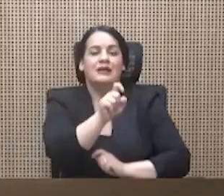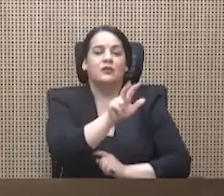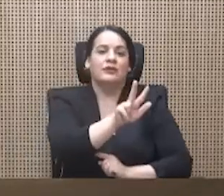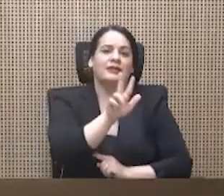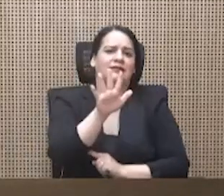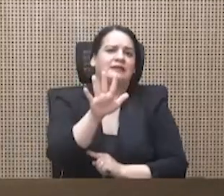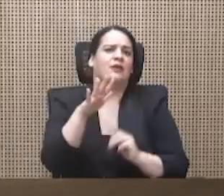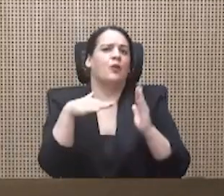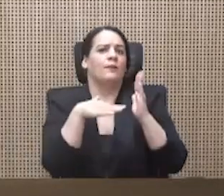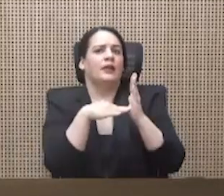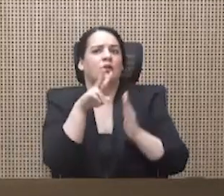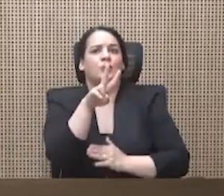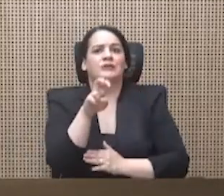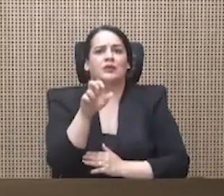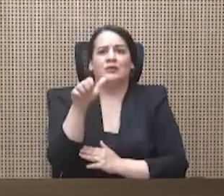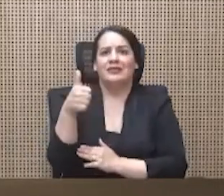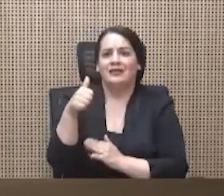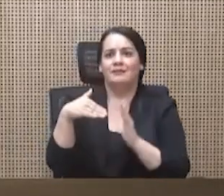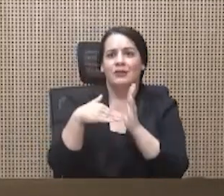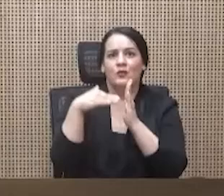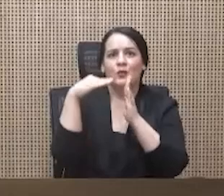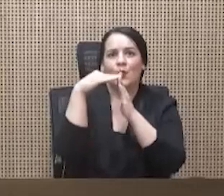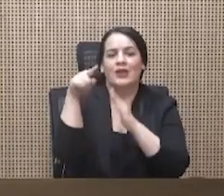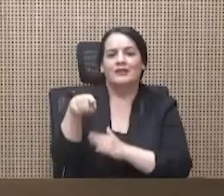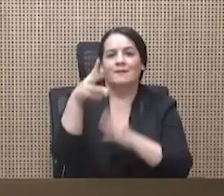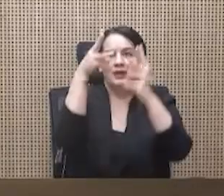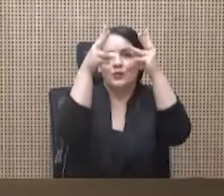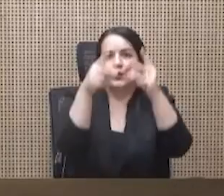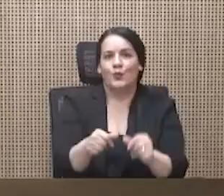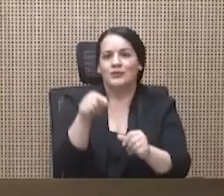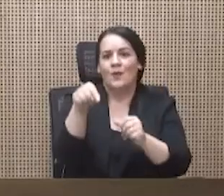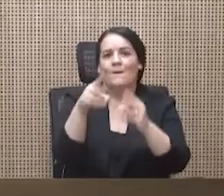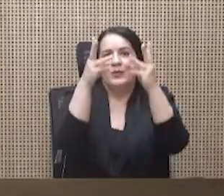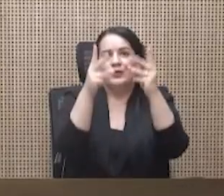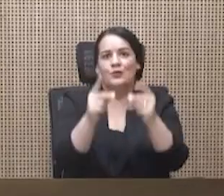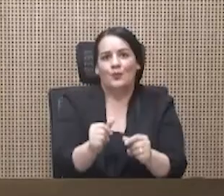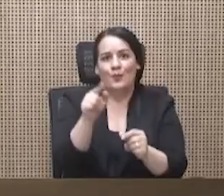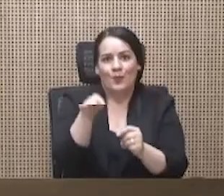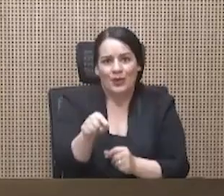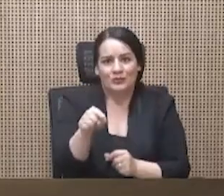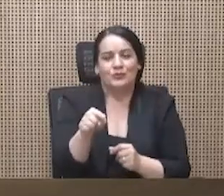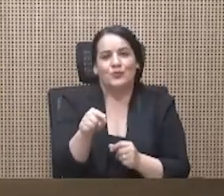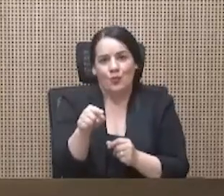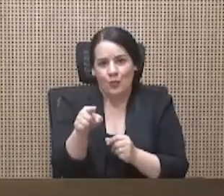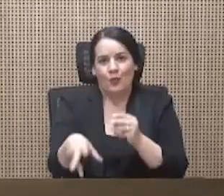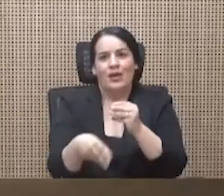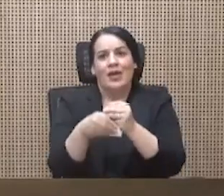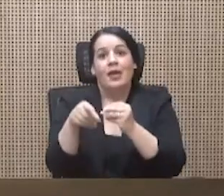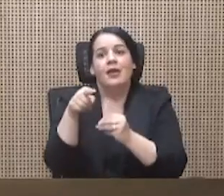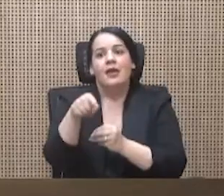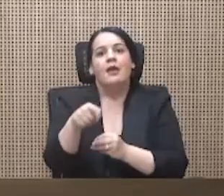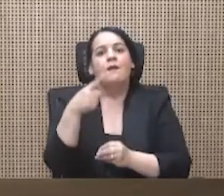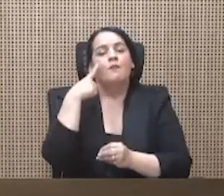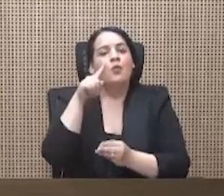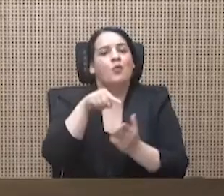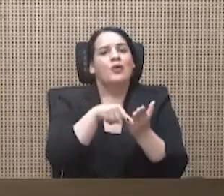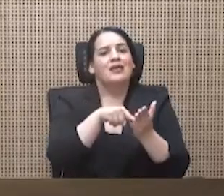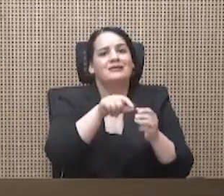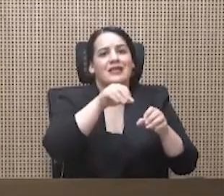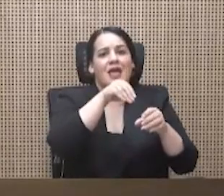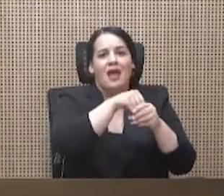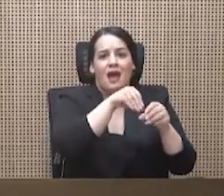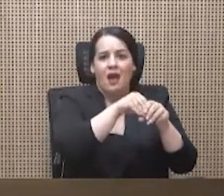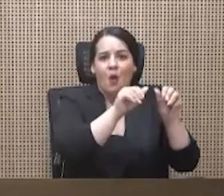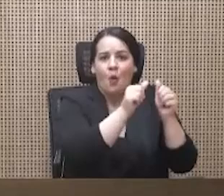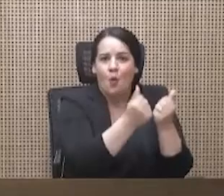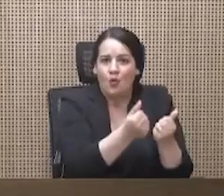135,210 millones que fueron presupuestados en un presupuesto extraordinario, justamente por este ahorro en el tipo de